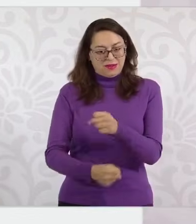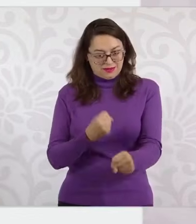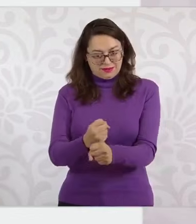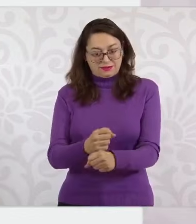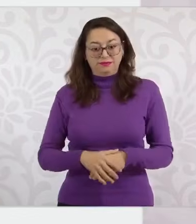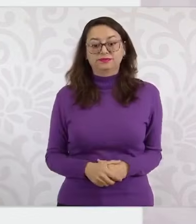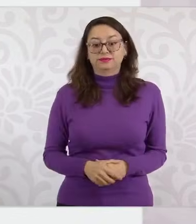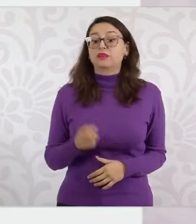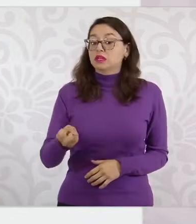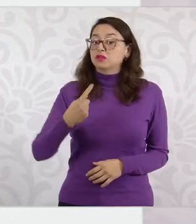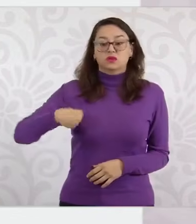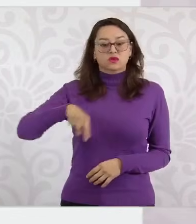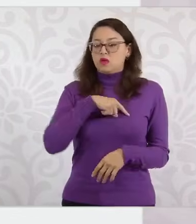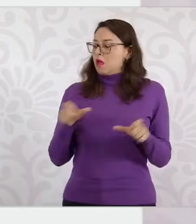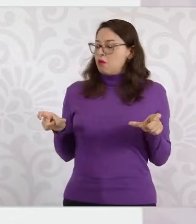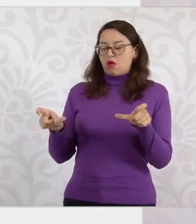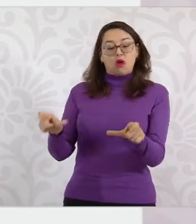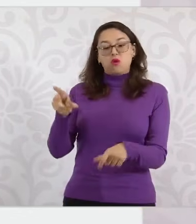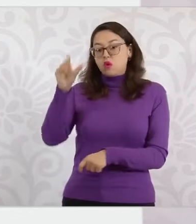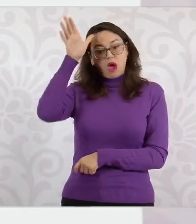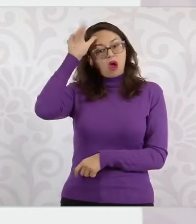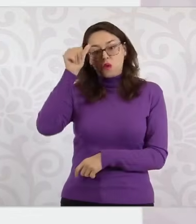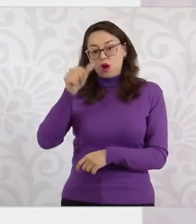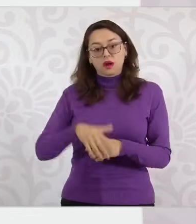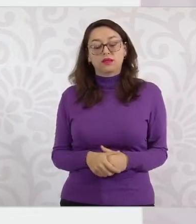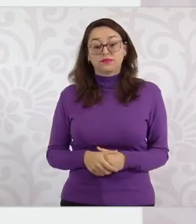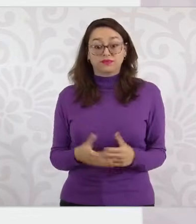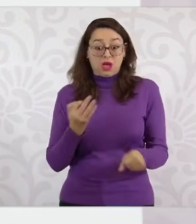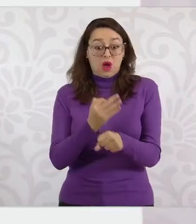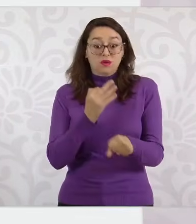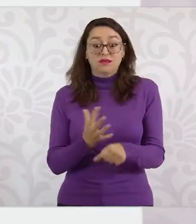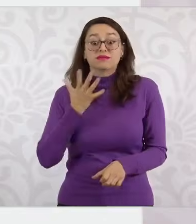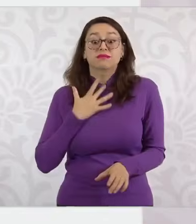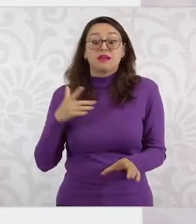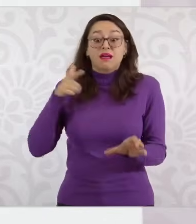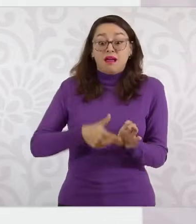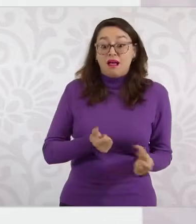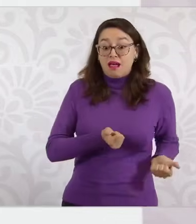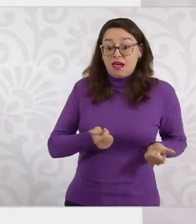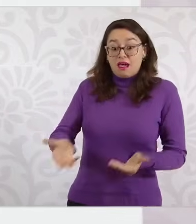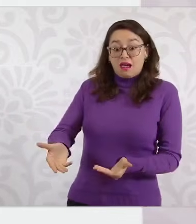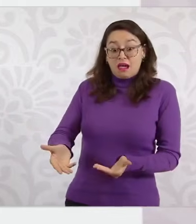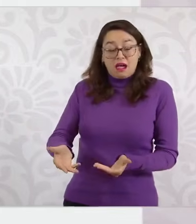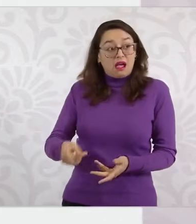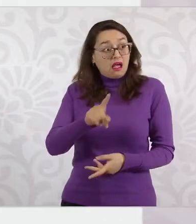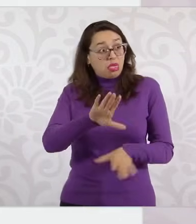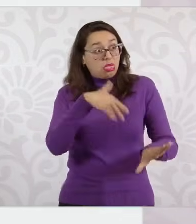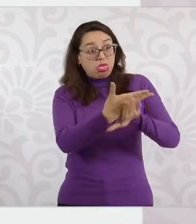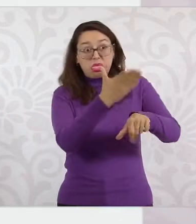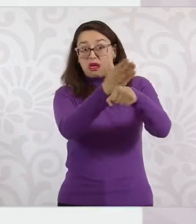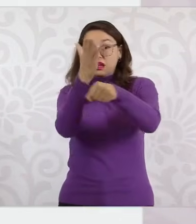en contra del bloqueo. Y estamos en contra de que se evite que llegue combustible, con represalias a otros países para que no